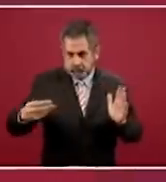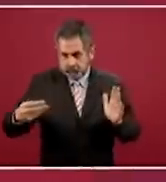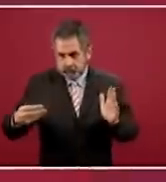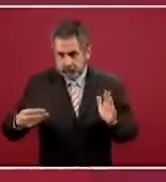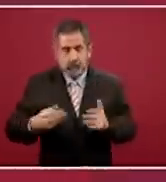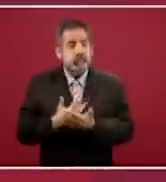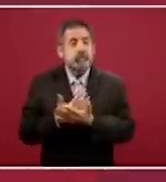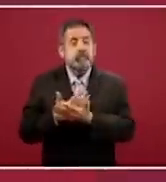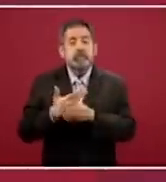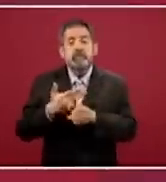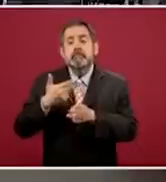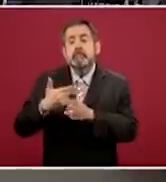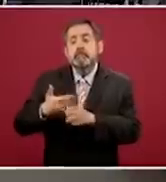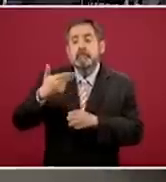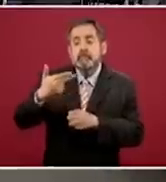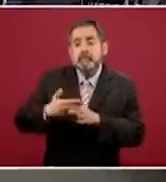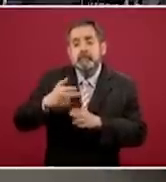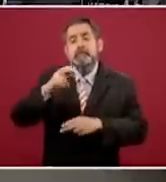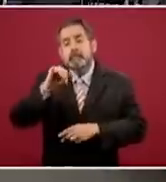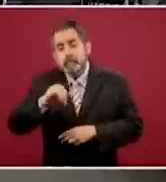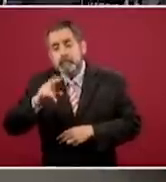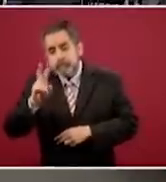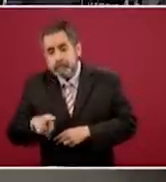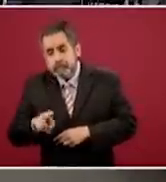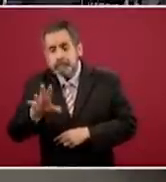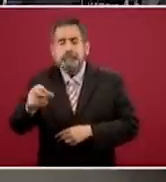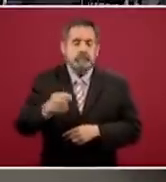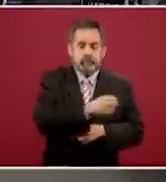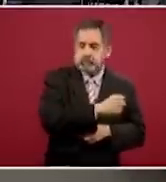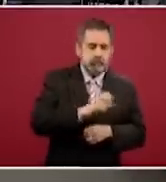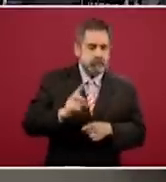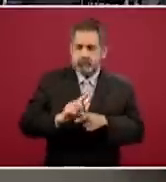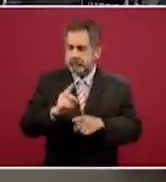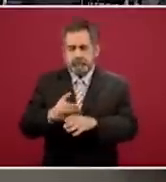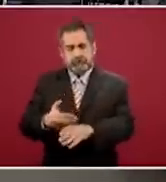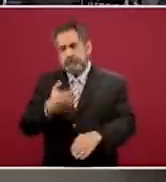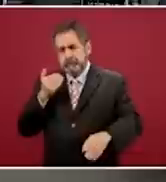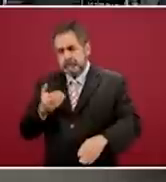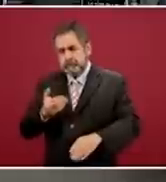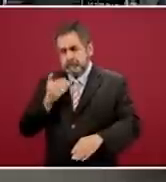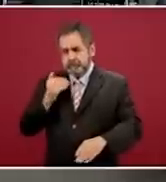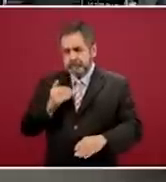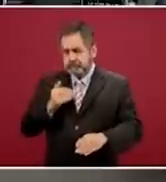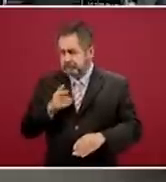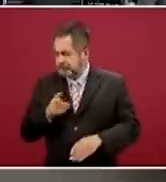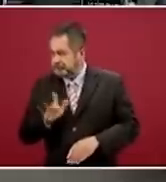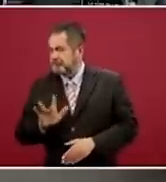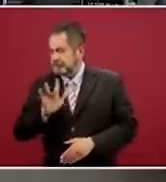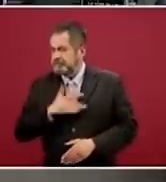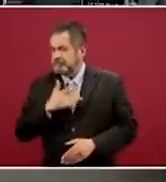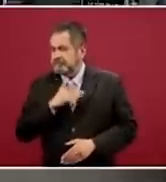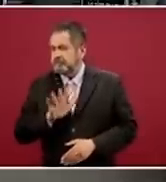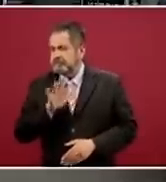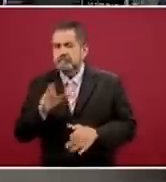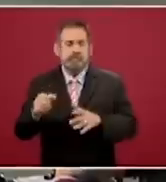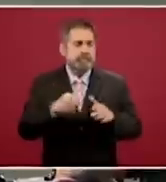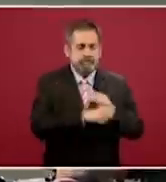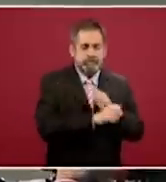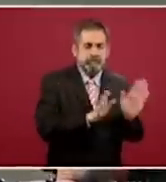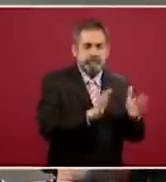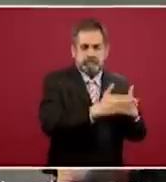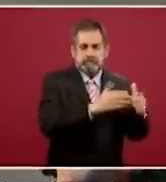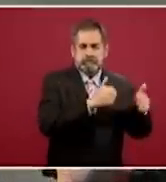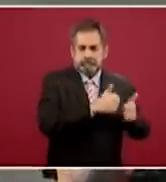que esperar a que esté el resultado de la prueba. Y se estudian a los contactos. Entonces, la metodología es semejante durante ese periodo. Cuando se cambia de